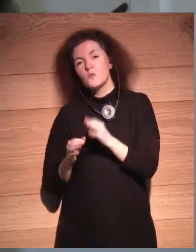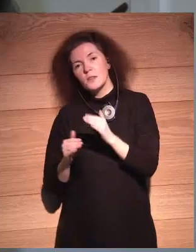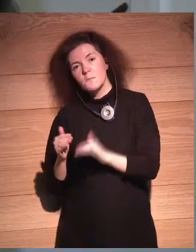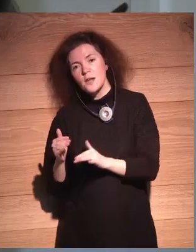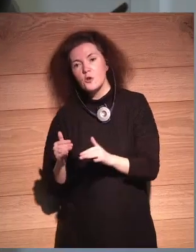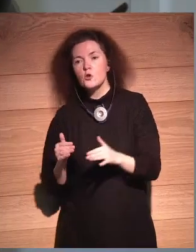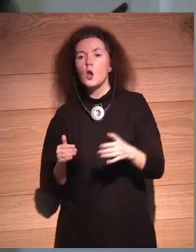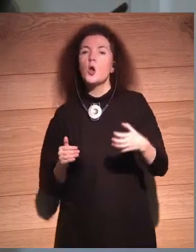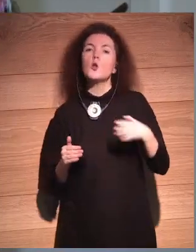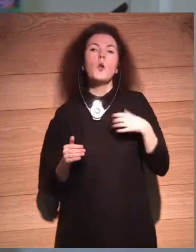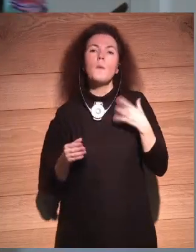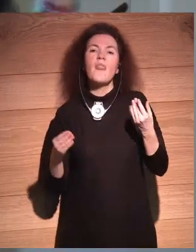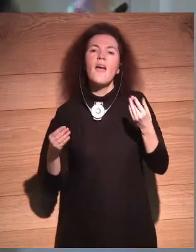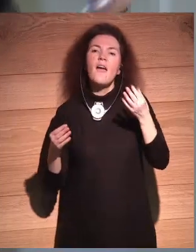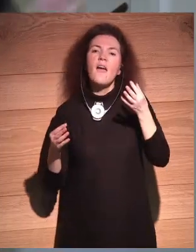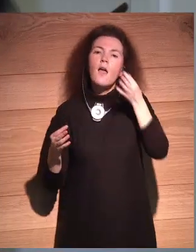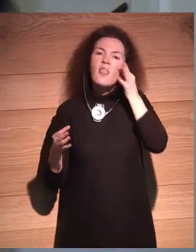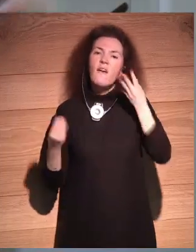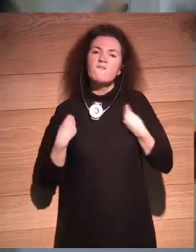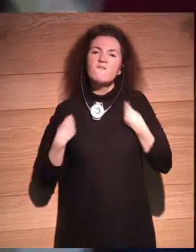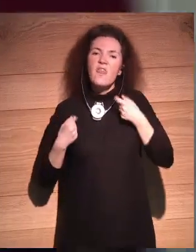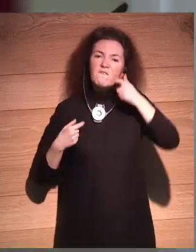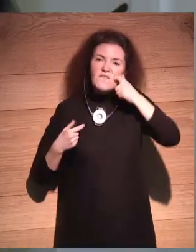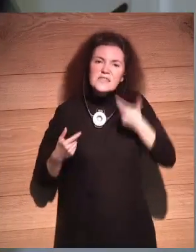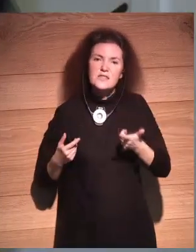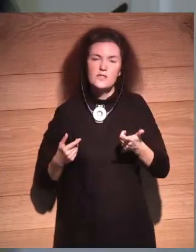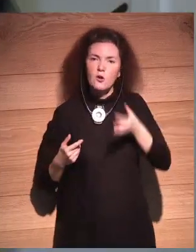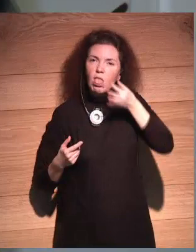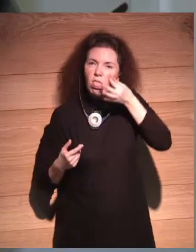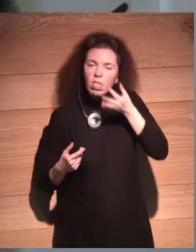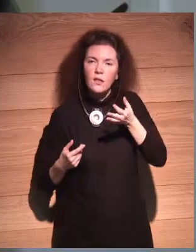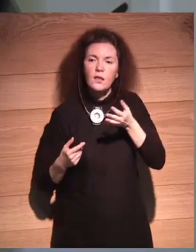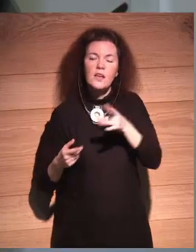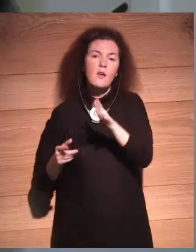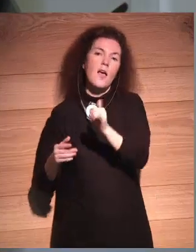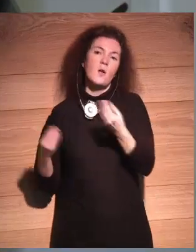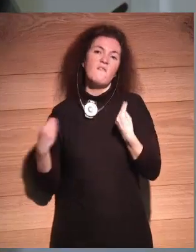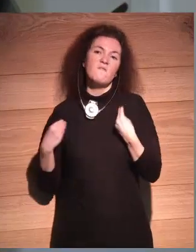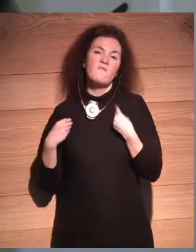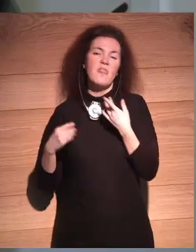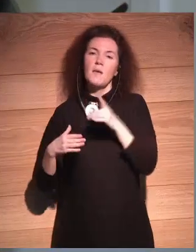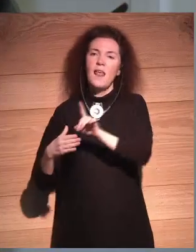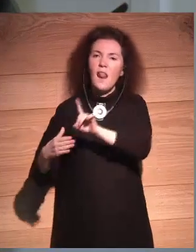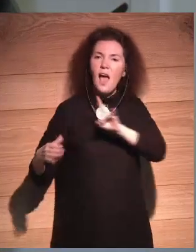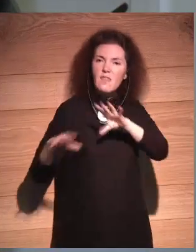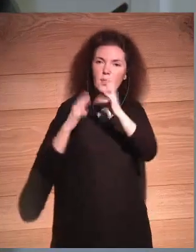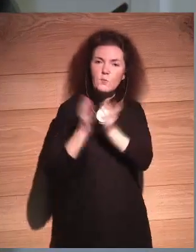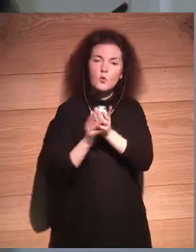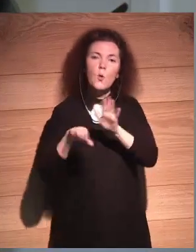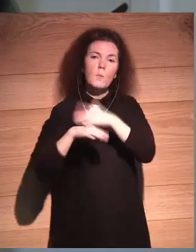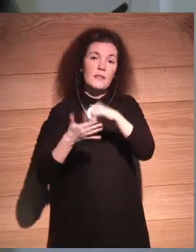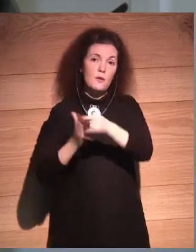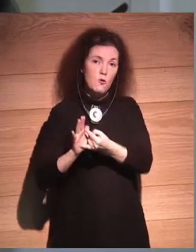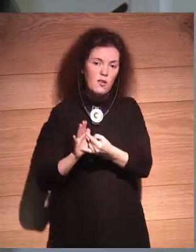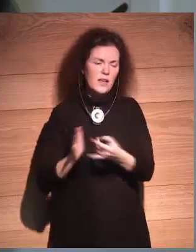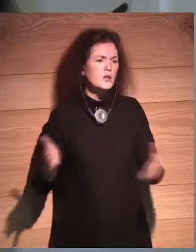no podrán vivir esta vida más física y van a tener más una vida alejada de este mundo por la tecnología.